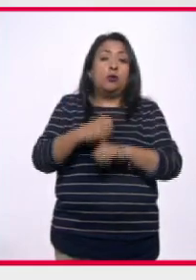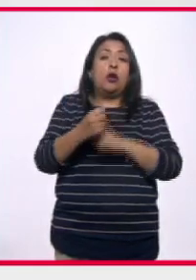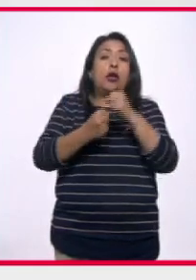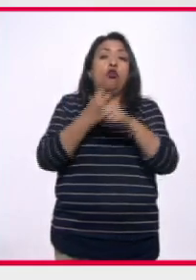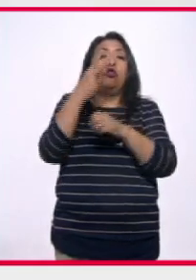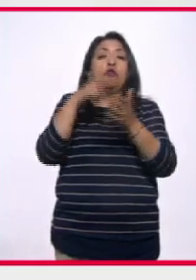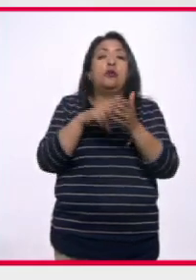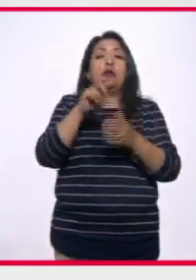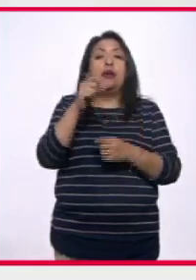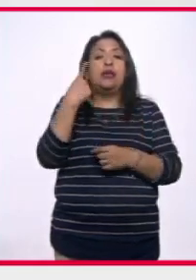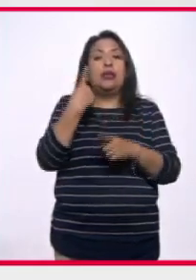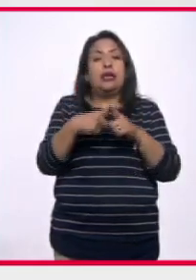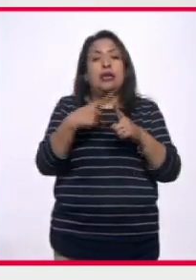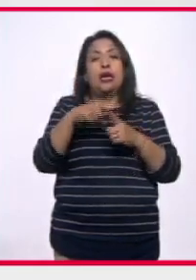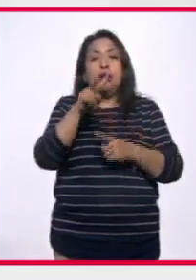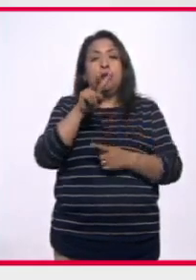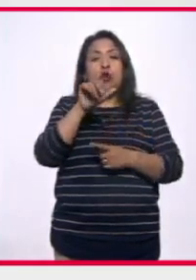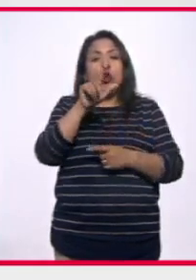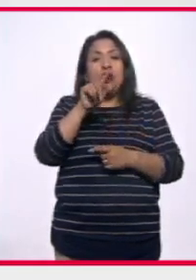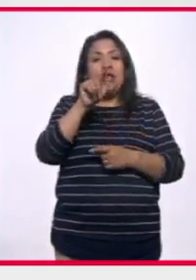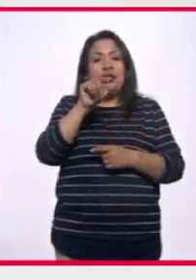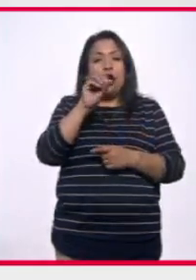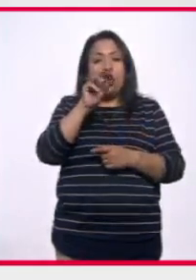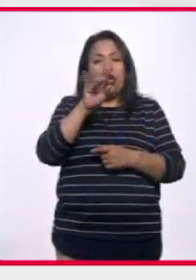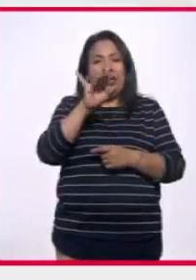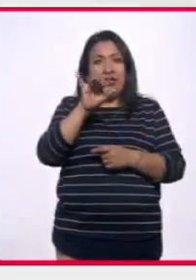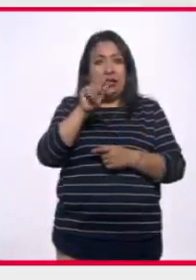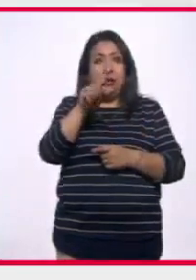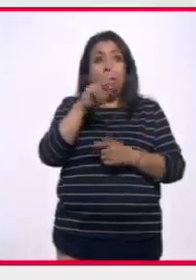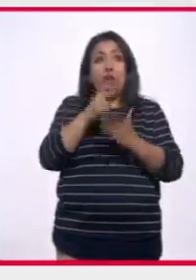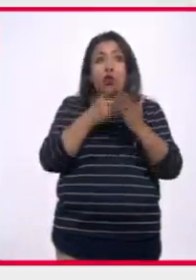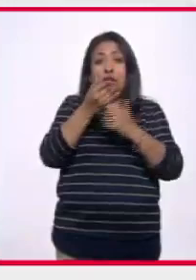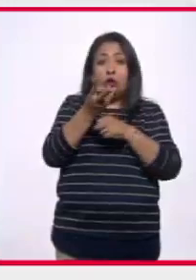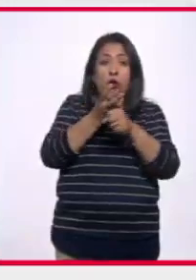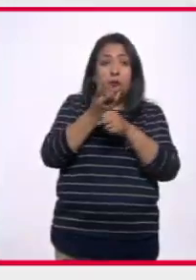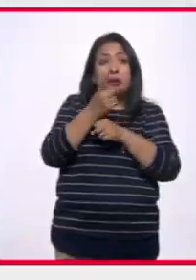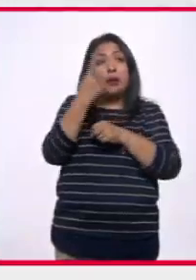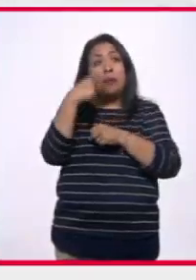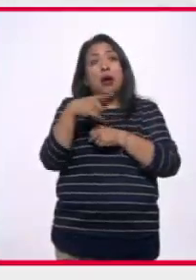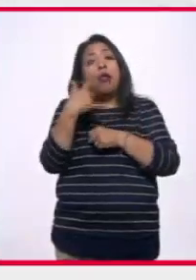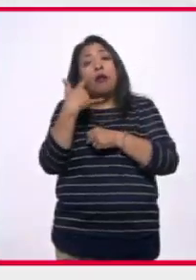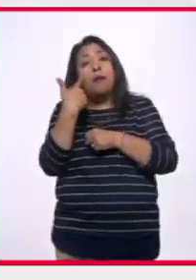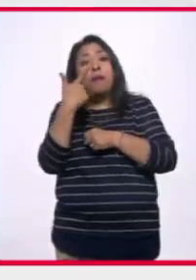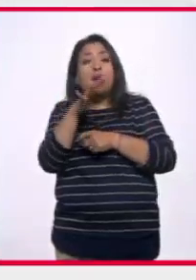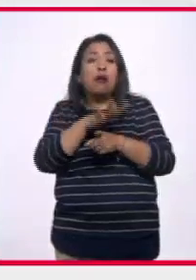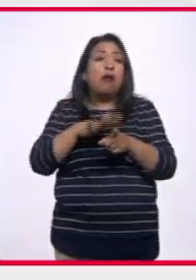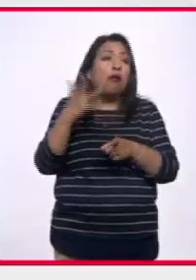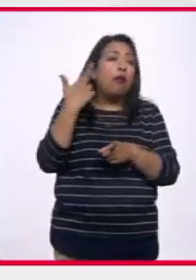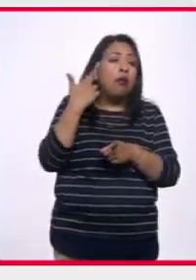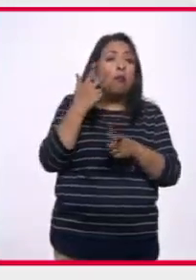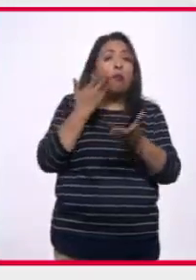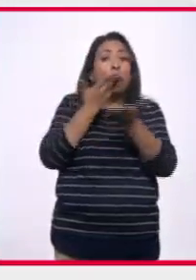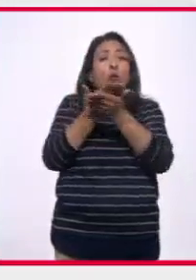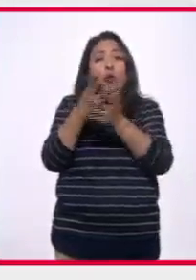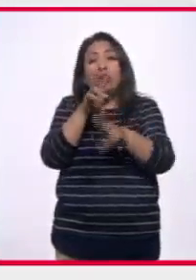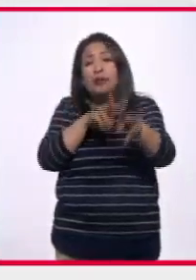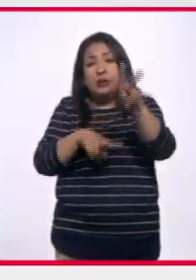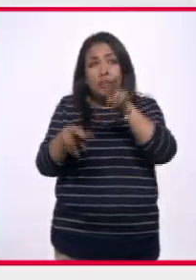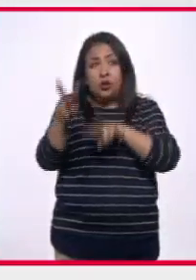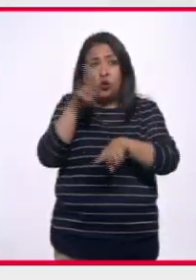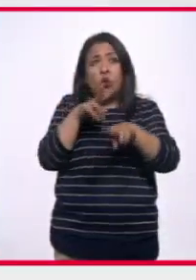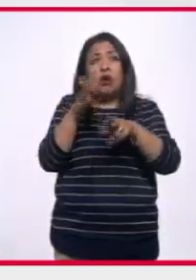2020 va a ser violeta horcasitas es un proyecto que invita al público al disfrutar de los espacios sonoros y propuestas visuales